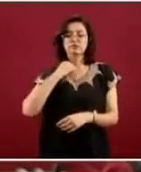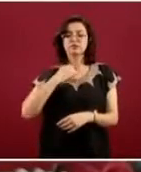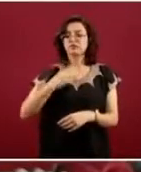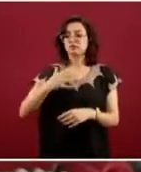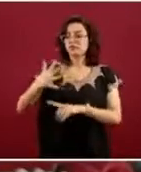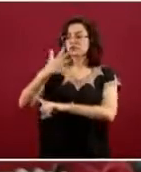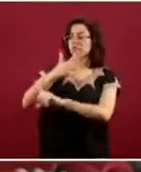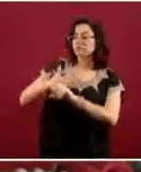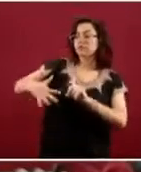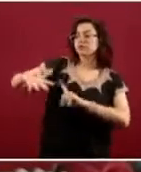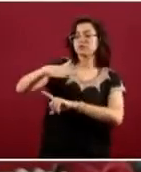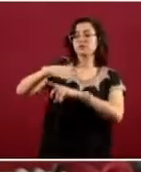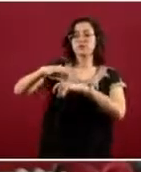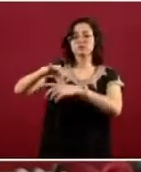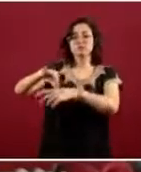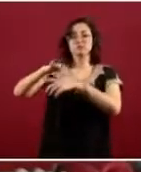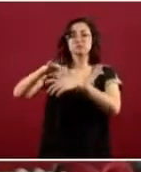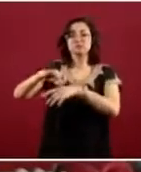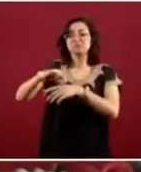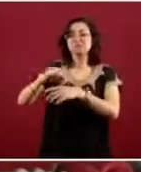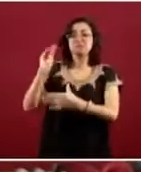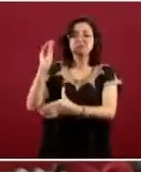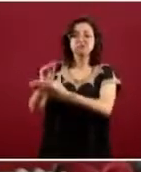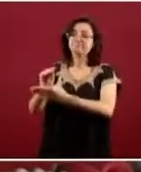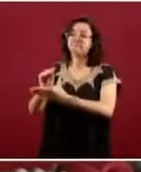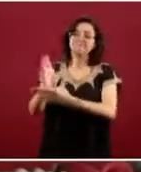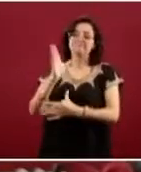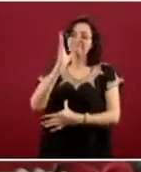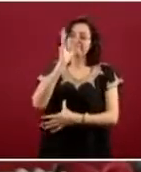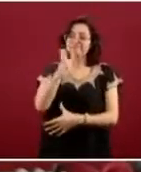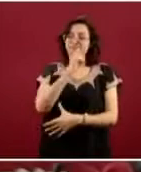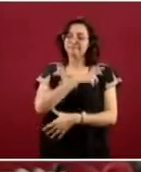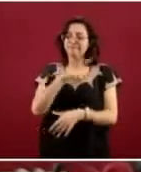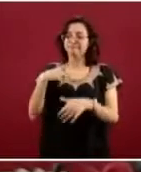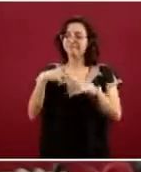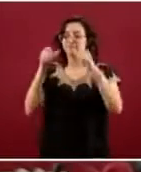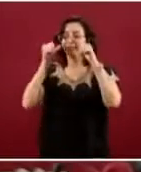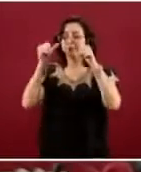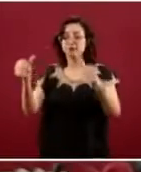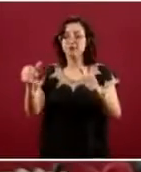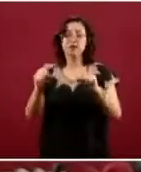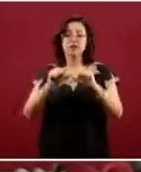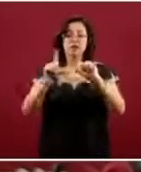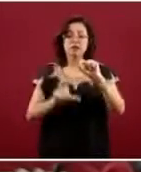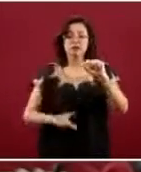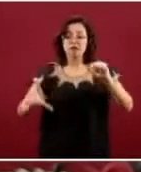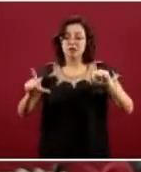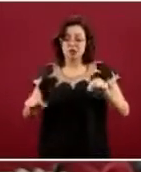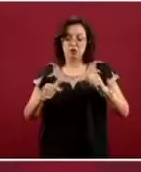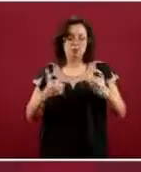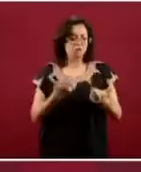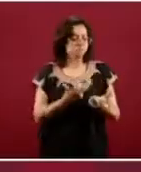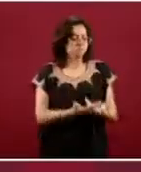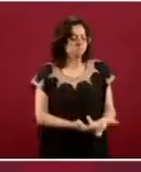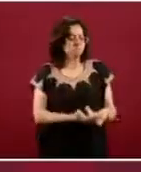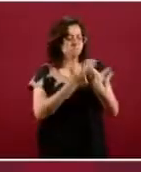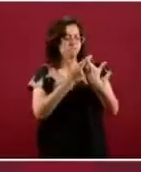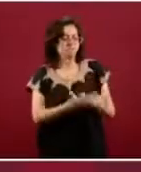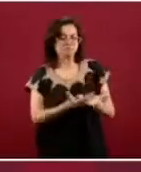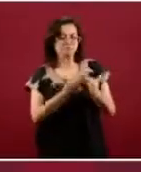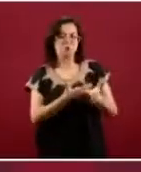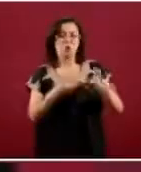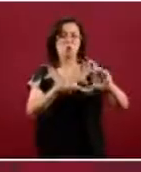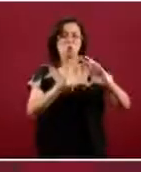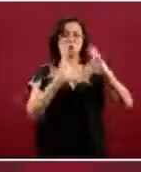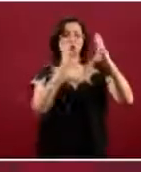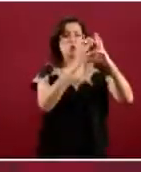social en la que se vive. Y México es un país que, teniendo enorme riqueza, México es la economía número 14